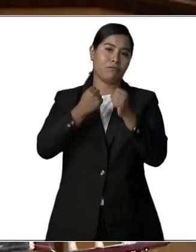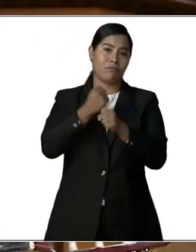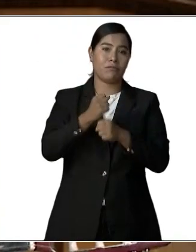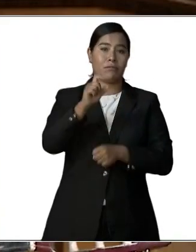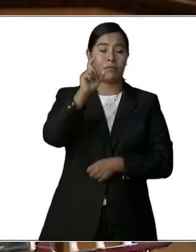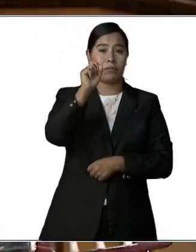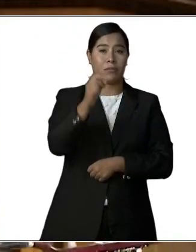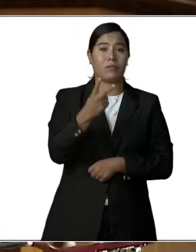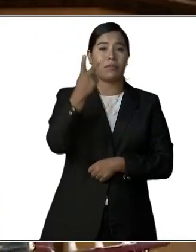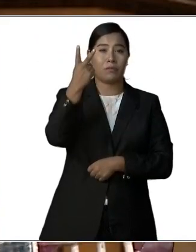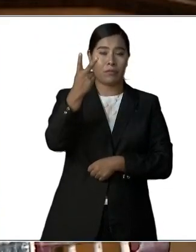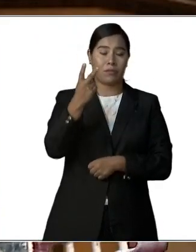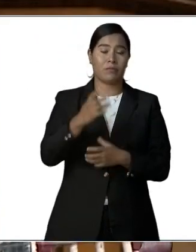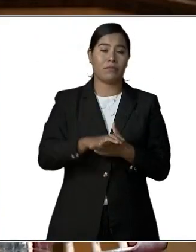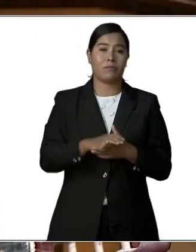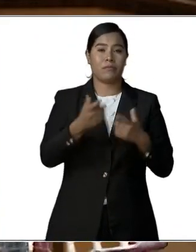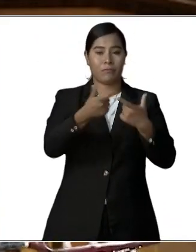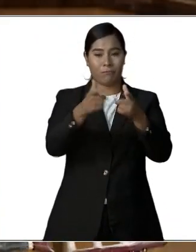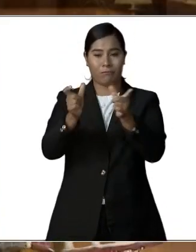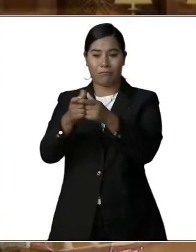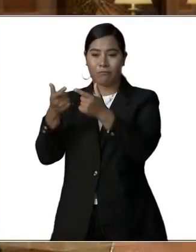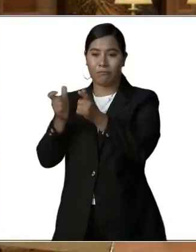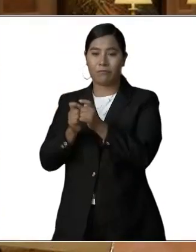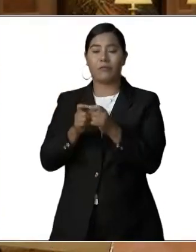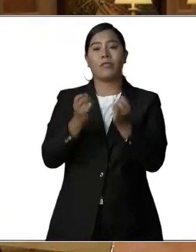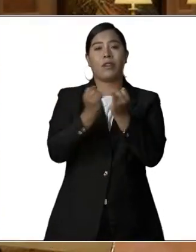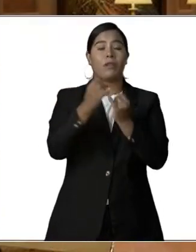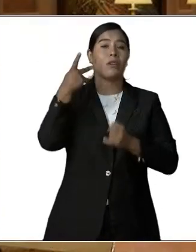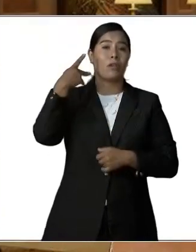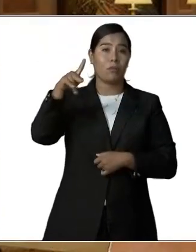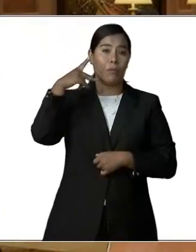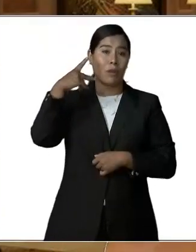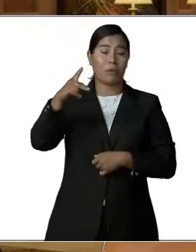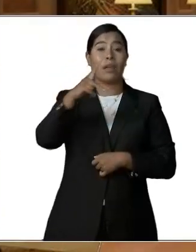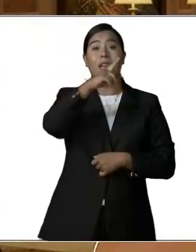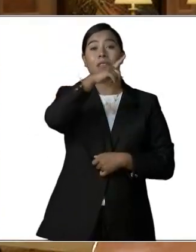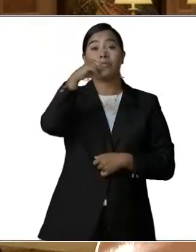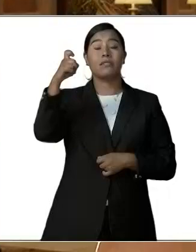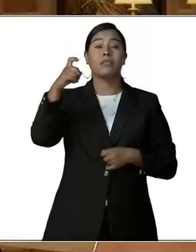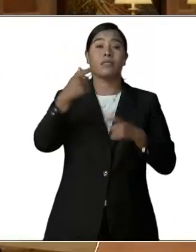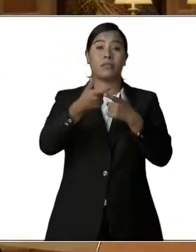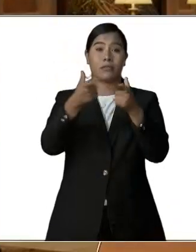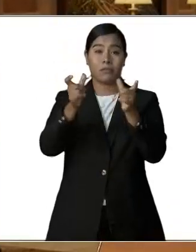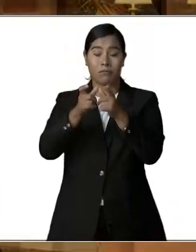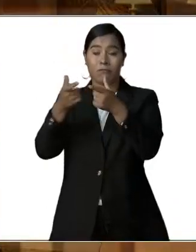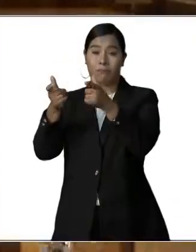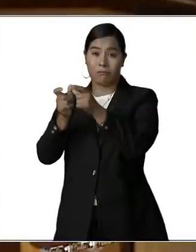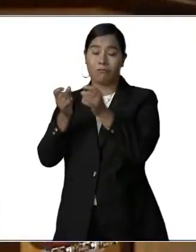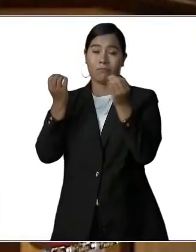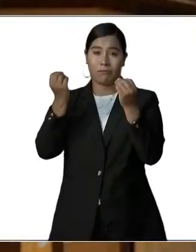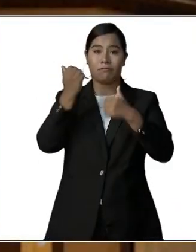concursos de más de 100, sí, sí, como el de Puebla, como el de Jalapa, Puebla, ¿verdad? Un concurso muy, muy...